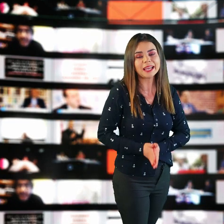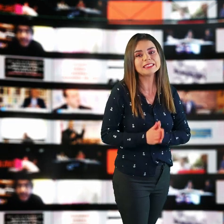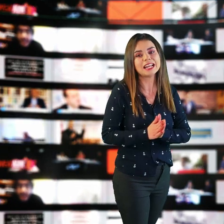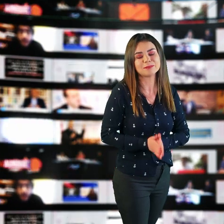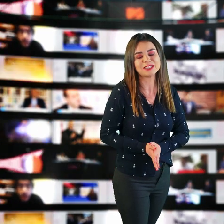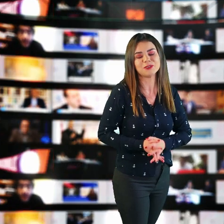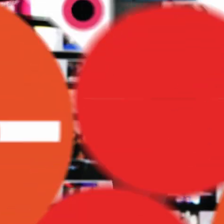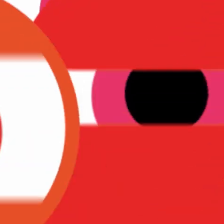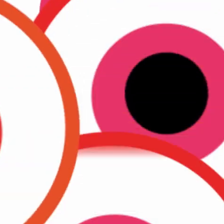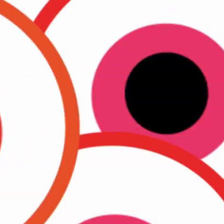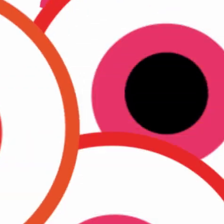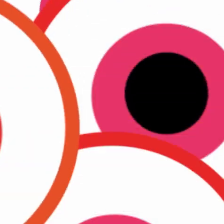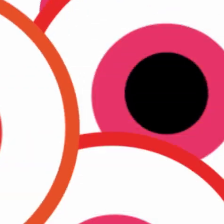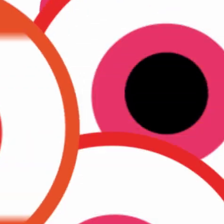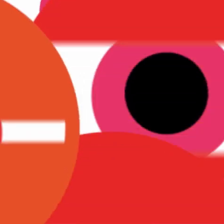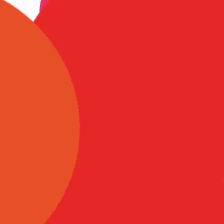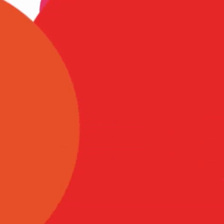realiza viajes al espacio.